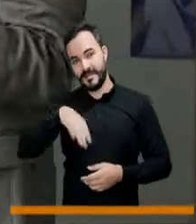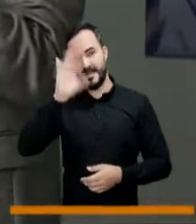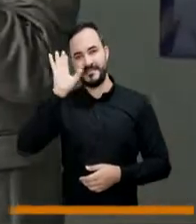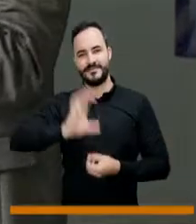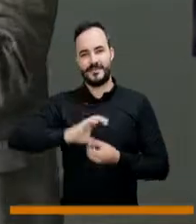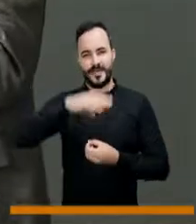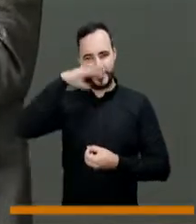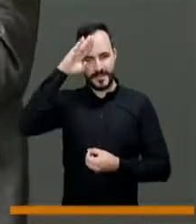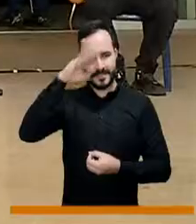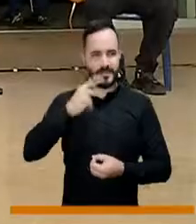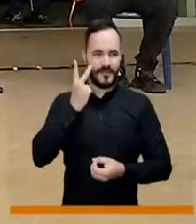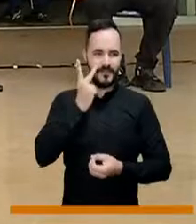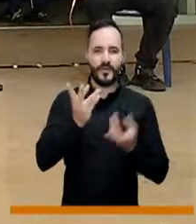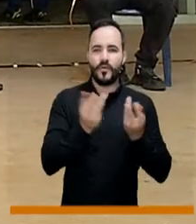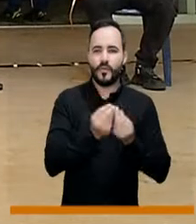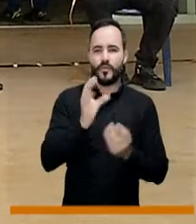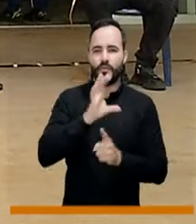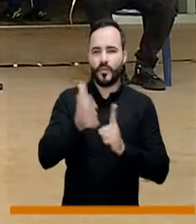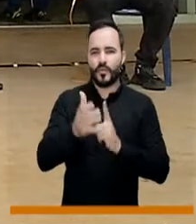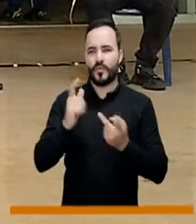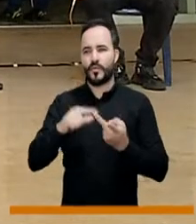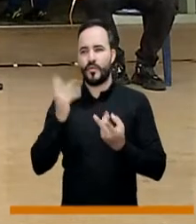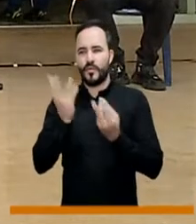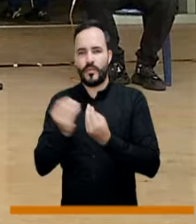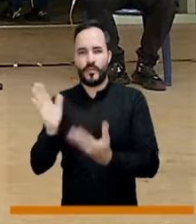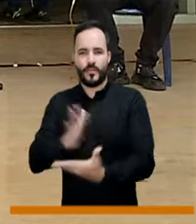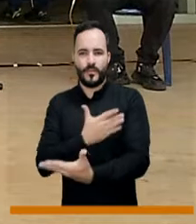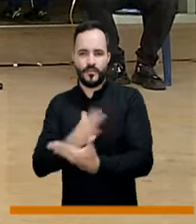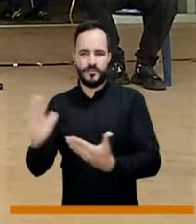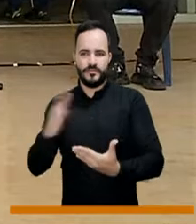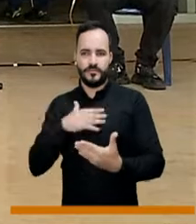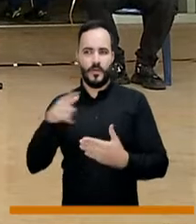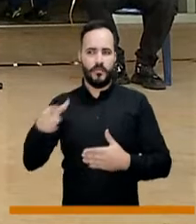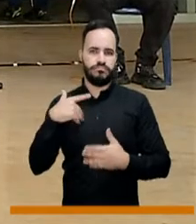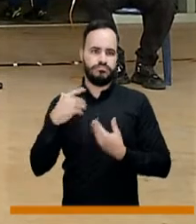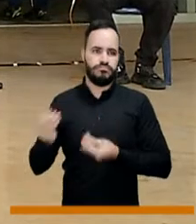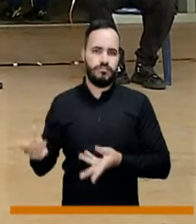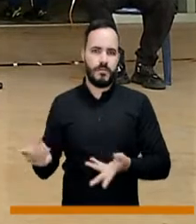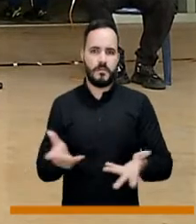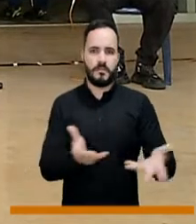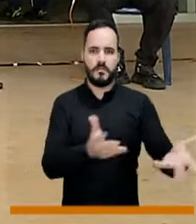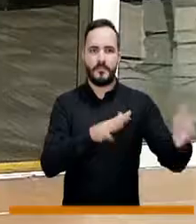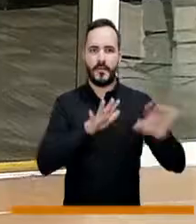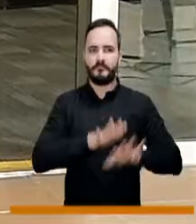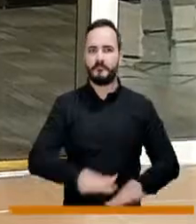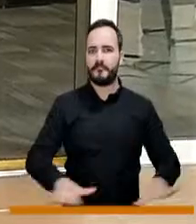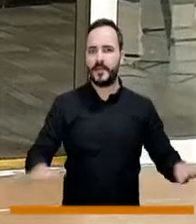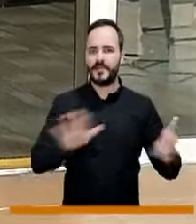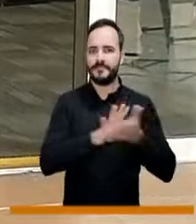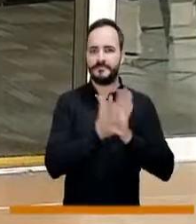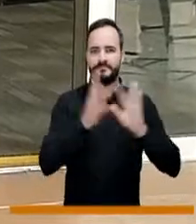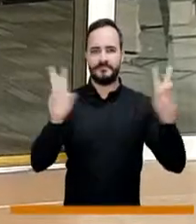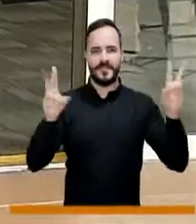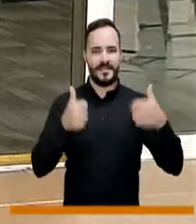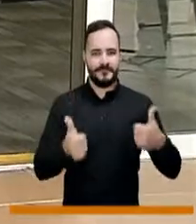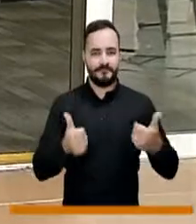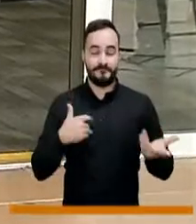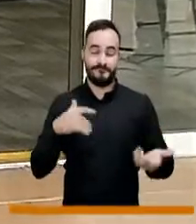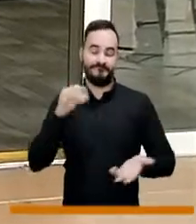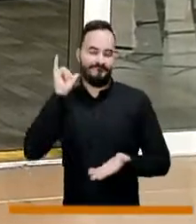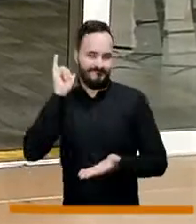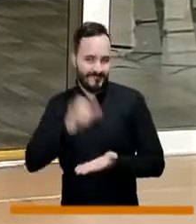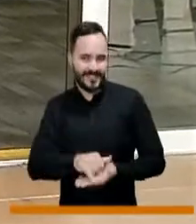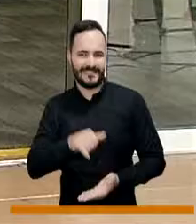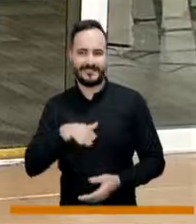han construido parte de los territorios, y por eso este espacio cobra tanta importancia. Si no, mira un ejemplo, aquí una